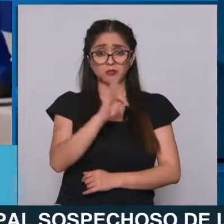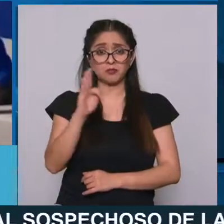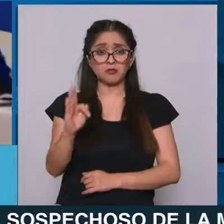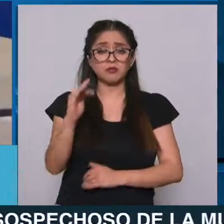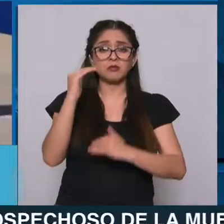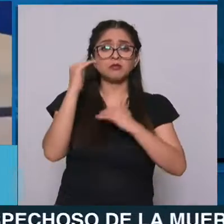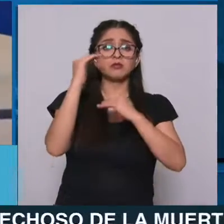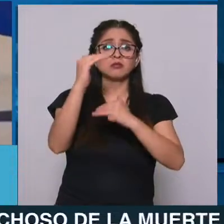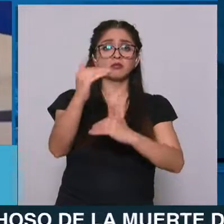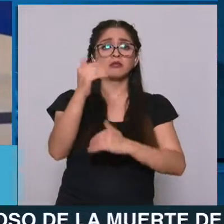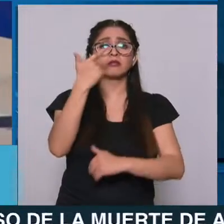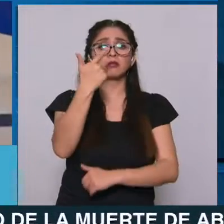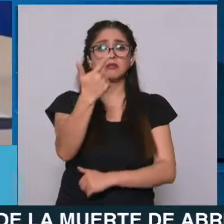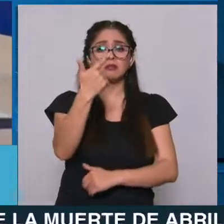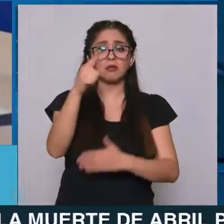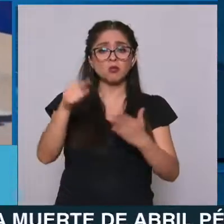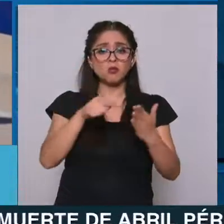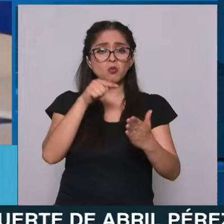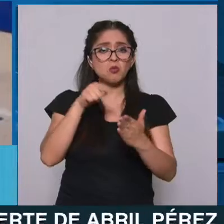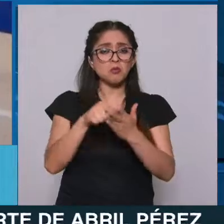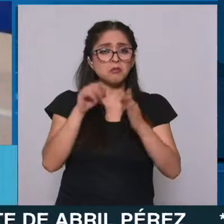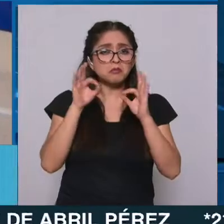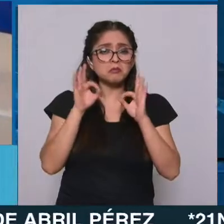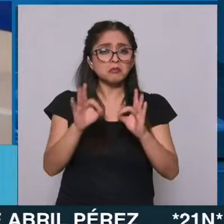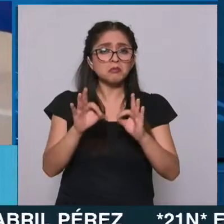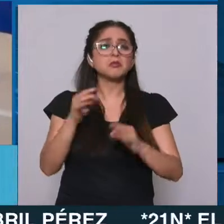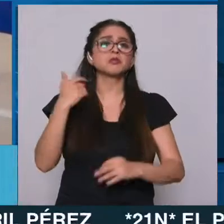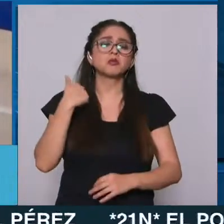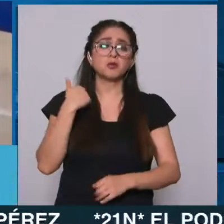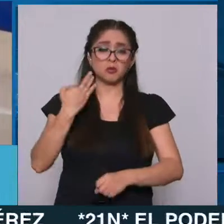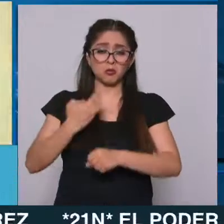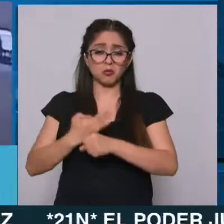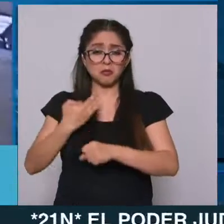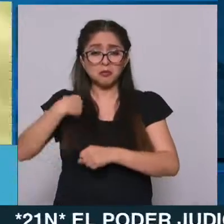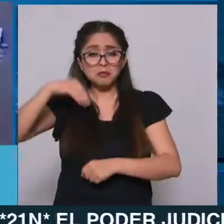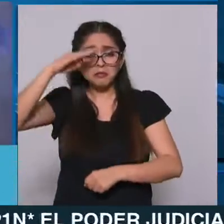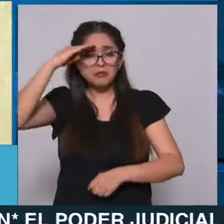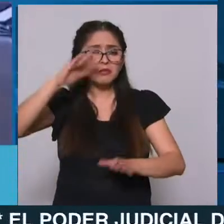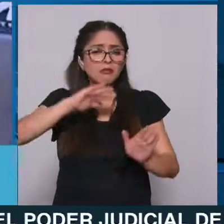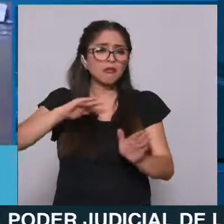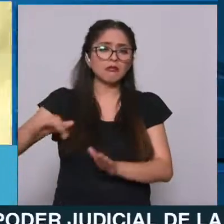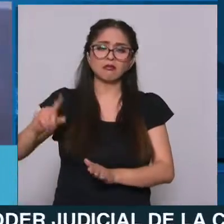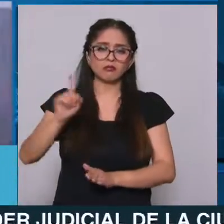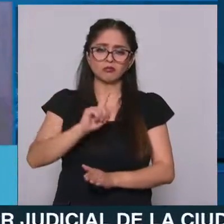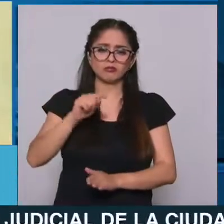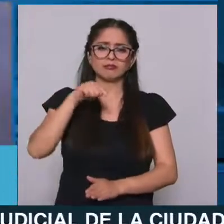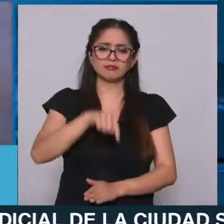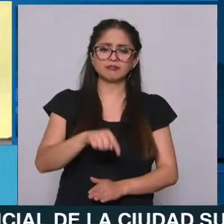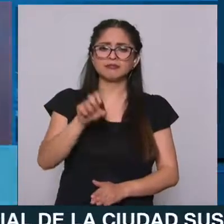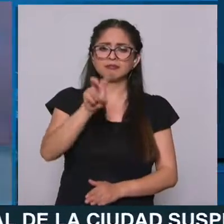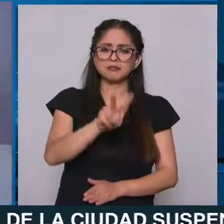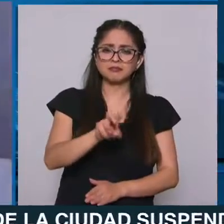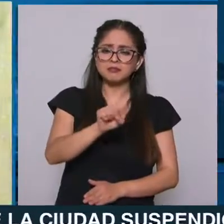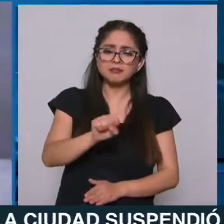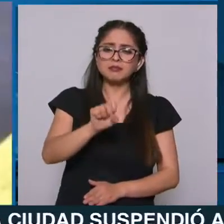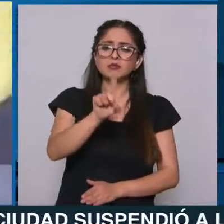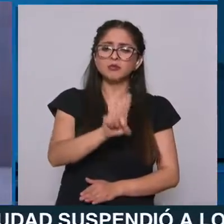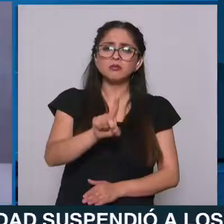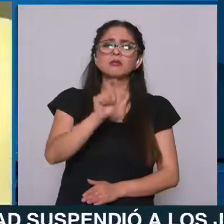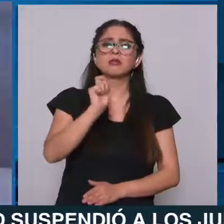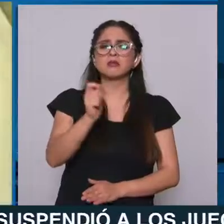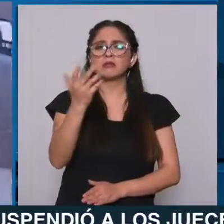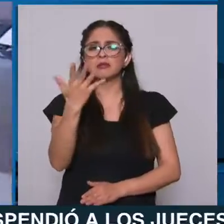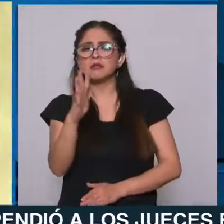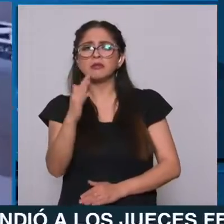7 y bueno, yo creo que hoy no va a ser la excepción. Hoy vamos a andar, este fin de semana más bien vamos a andar en los top